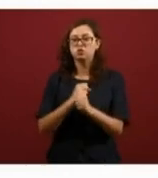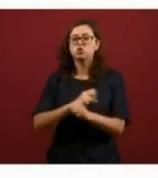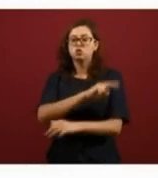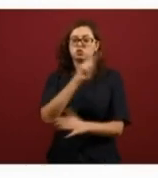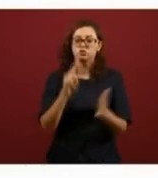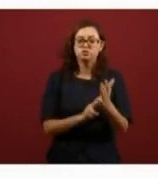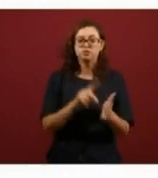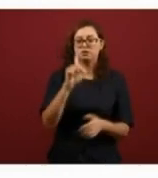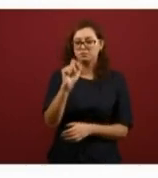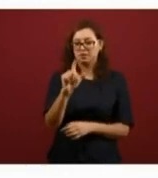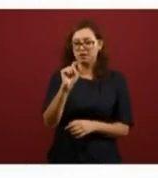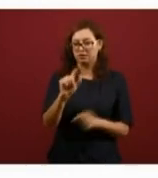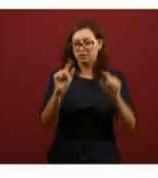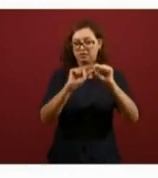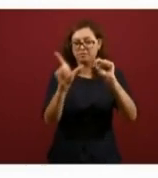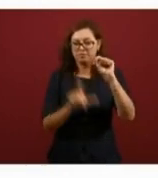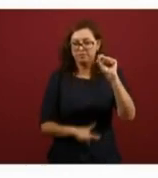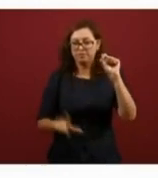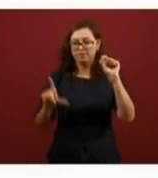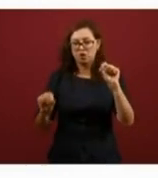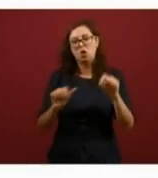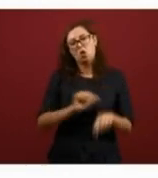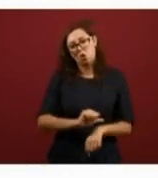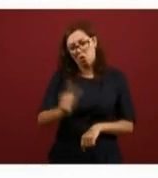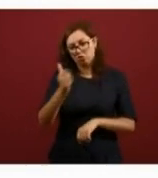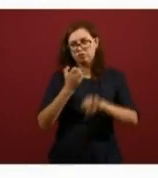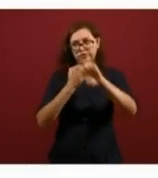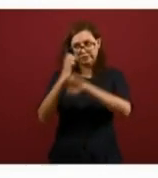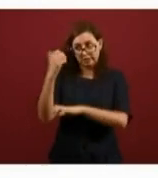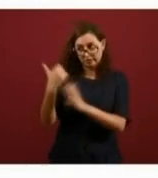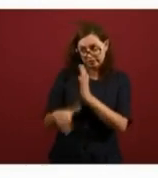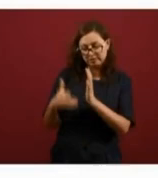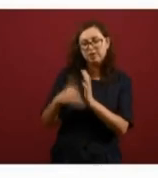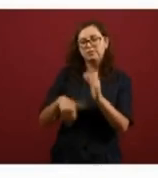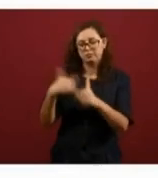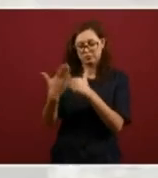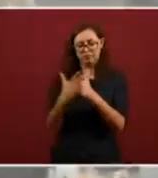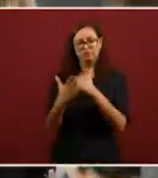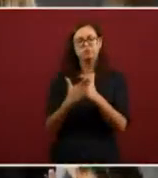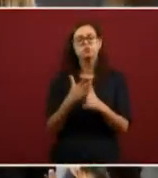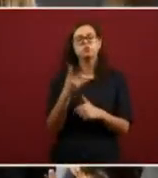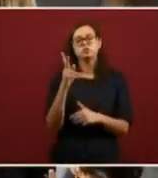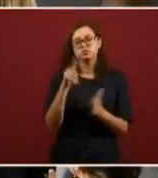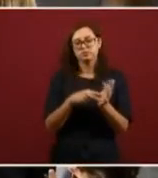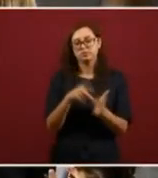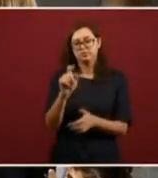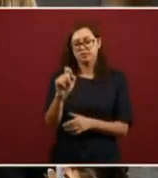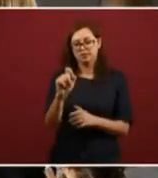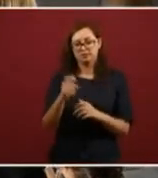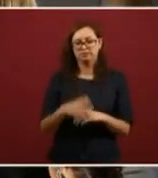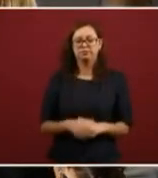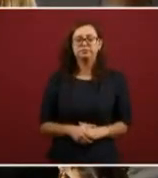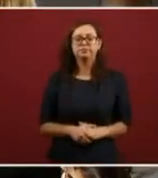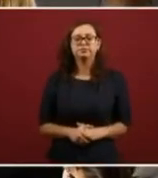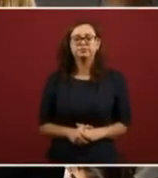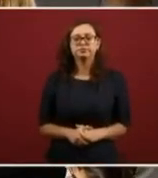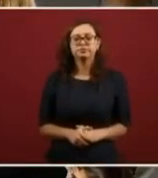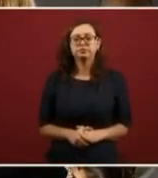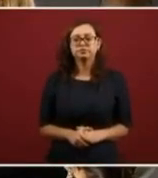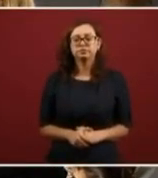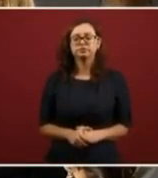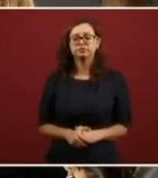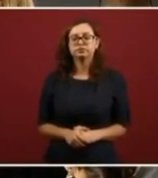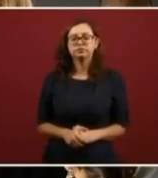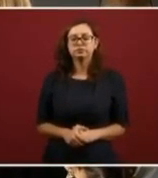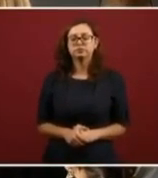nacional, incorporará a las demás entidades federativas. La siguiente, por favor.